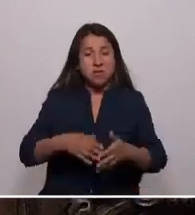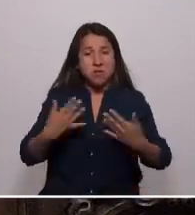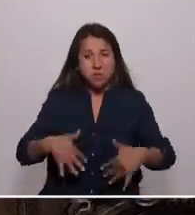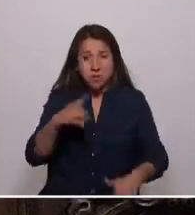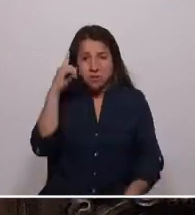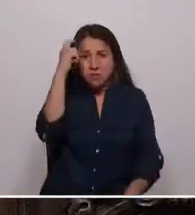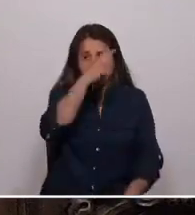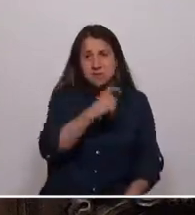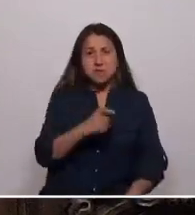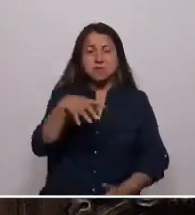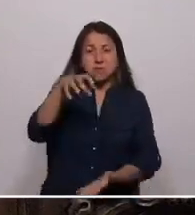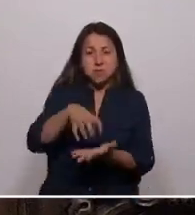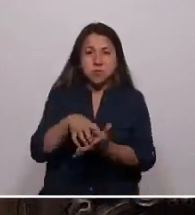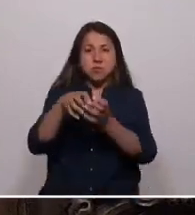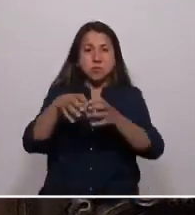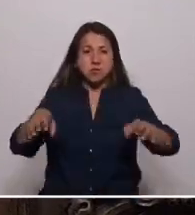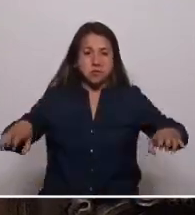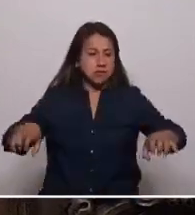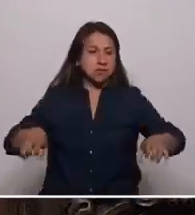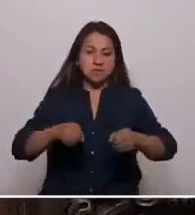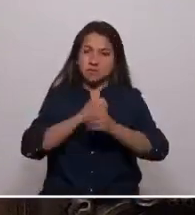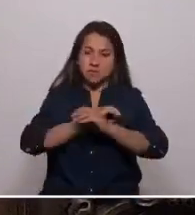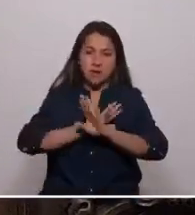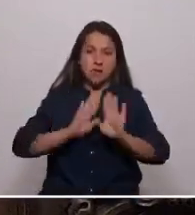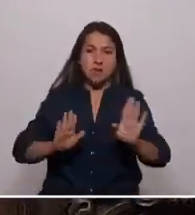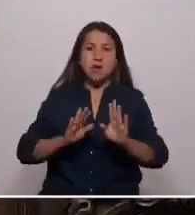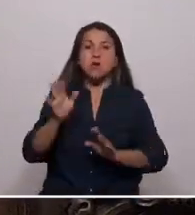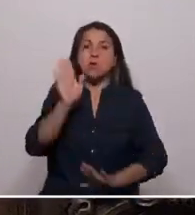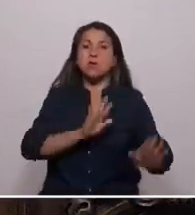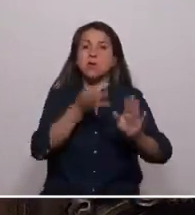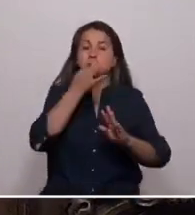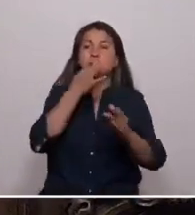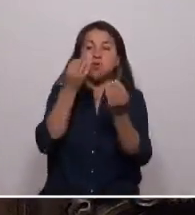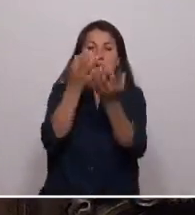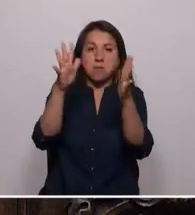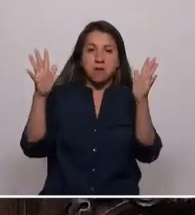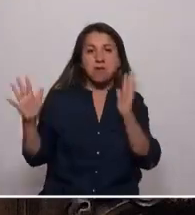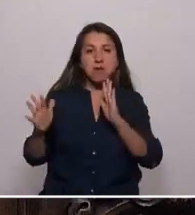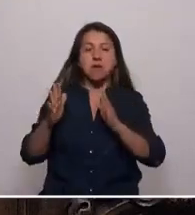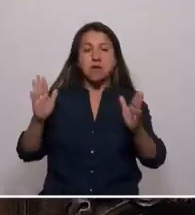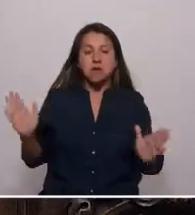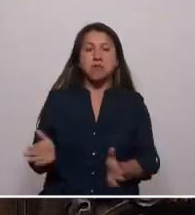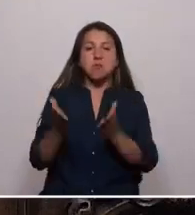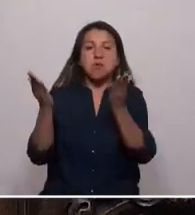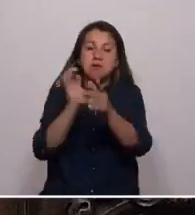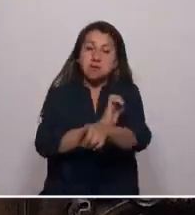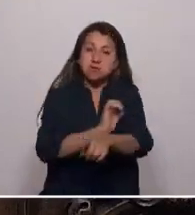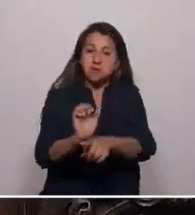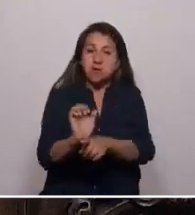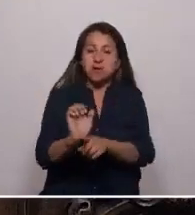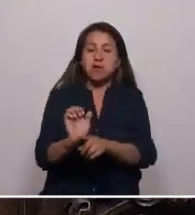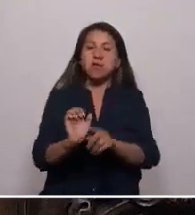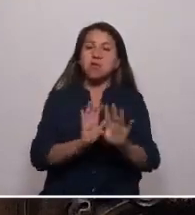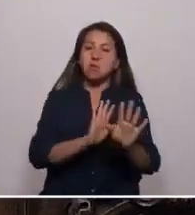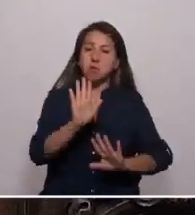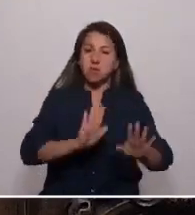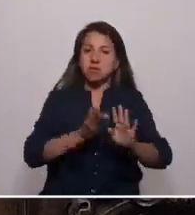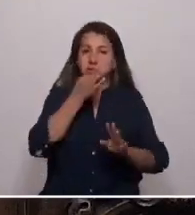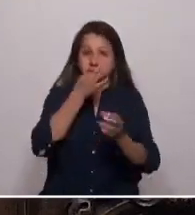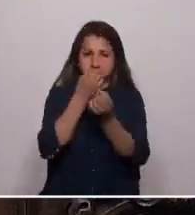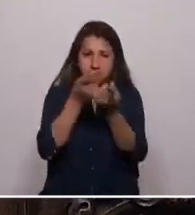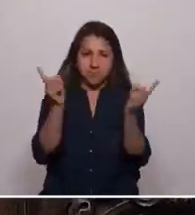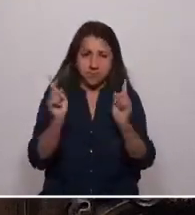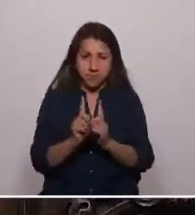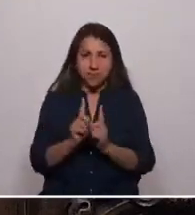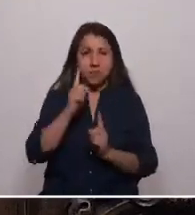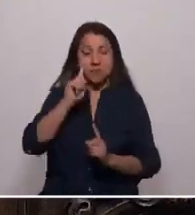la descentralización, proteger el medio ambiente y promover un desarrollo sustentable. Soy un convencido de la necesidad de profundizar